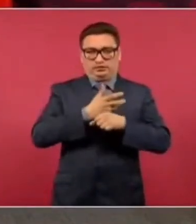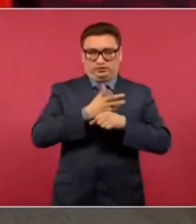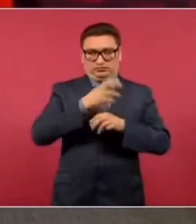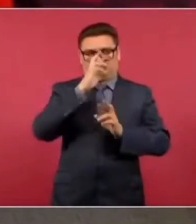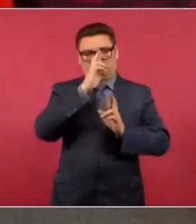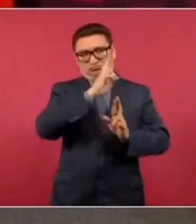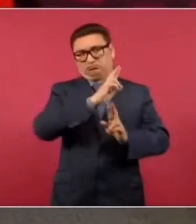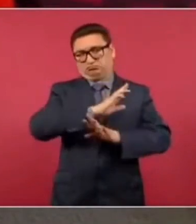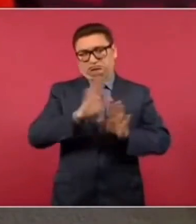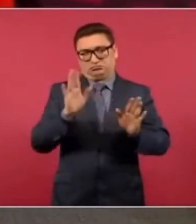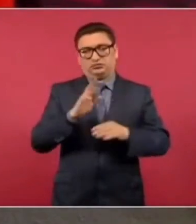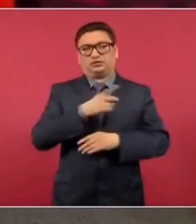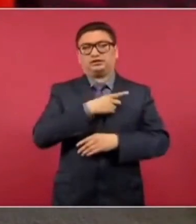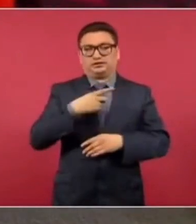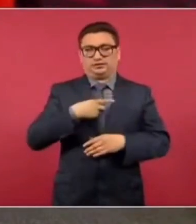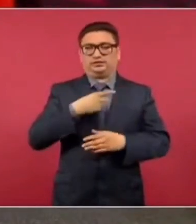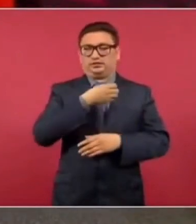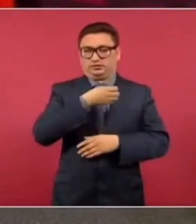respeto.